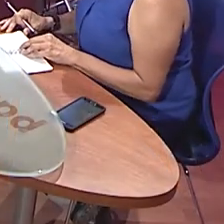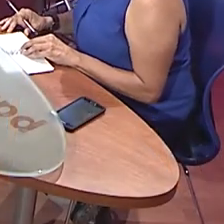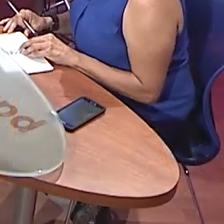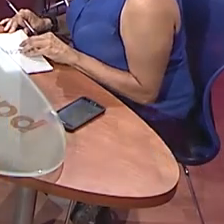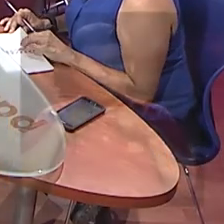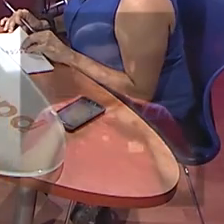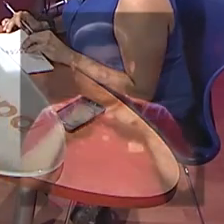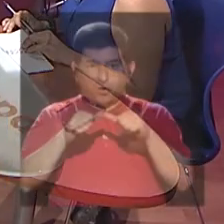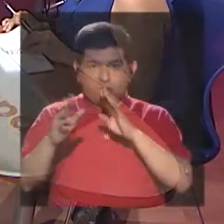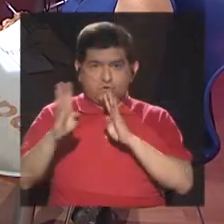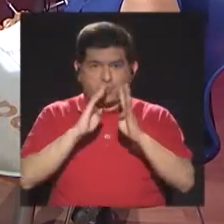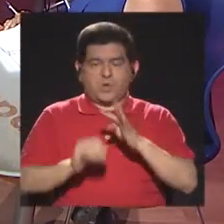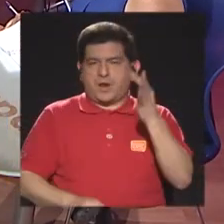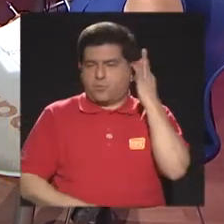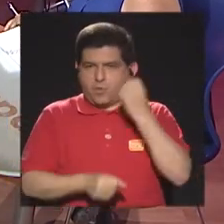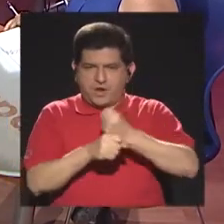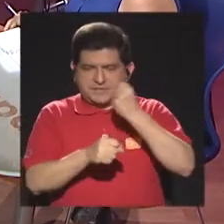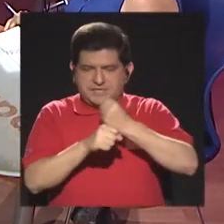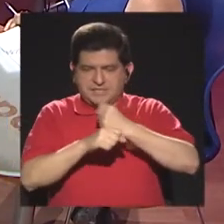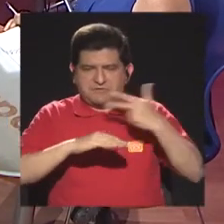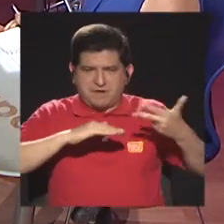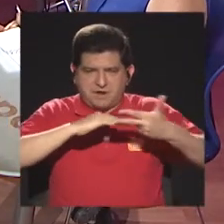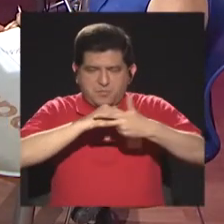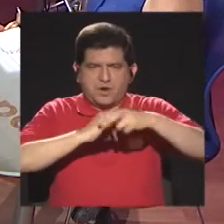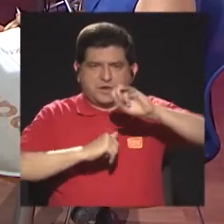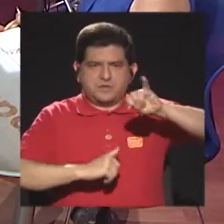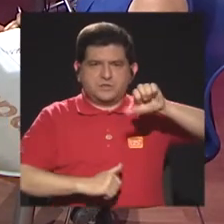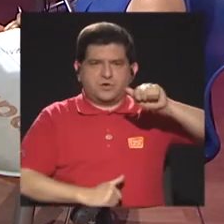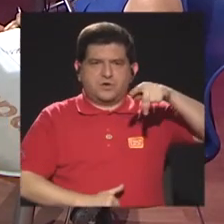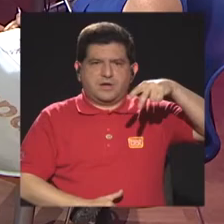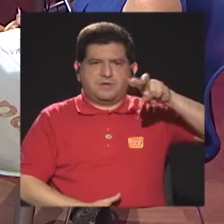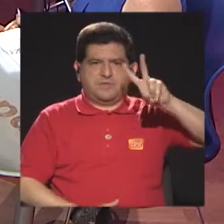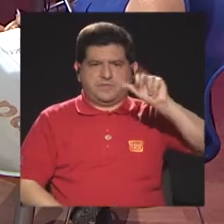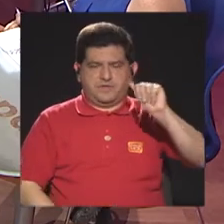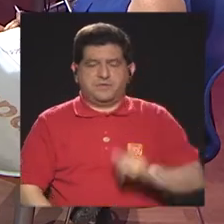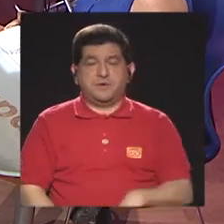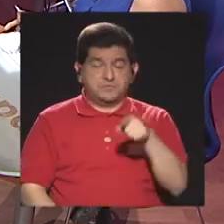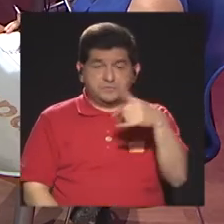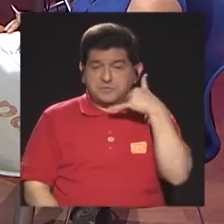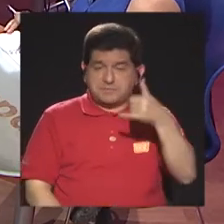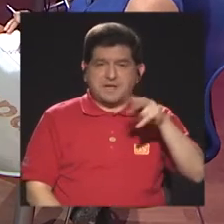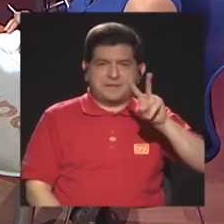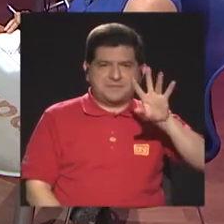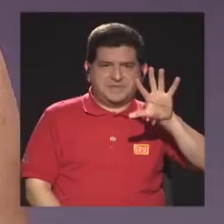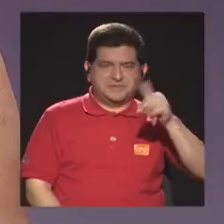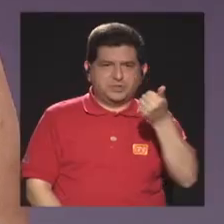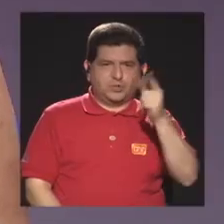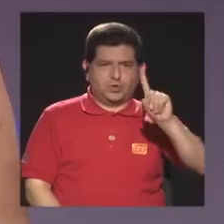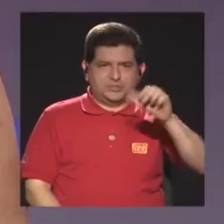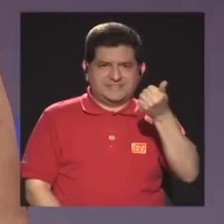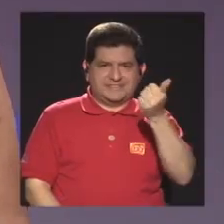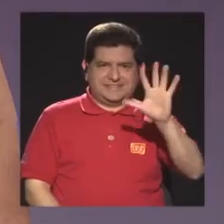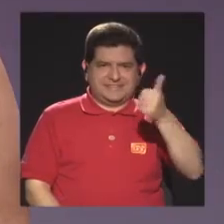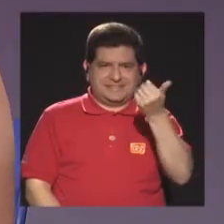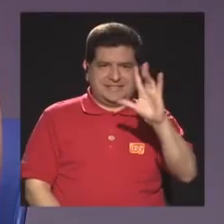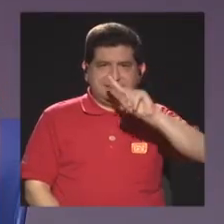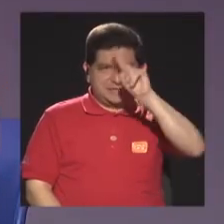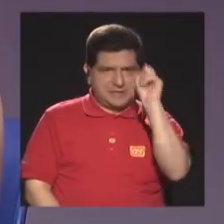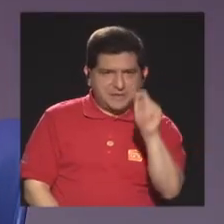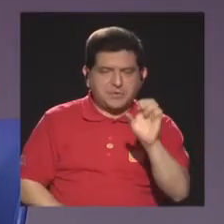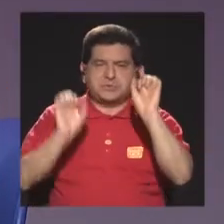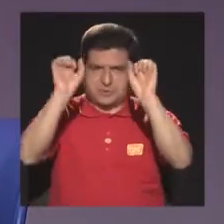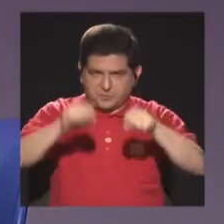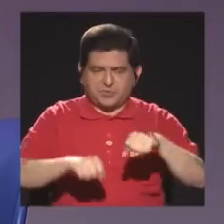Sobre las mujeres portuarias en Japtiva. Usted puede llamar al 2511 1515 para sus preguntas. Aquí estamos